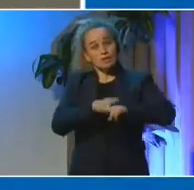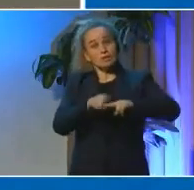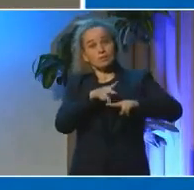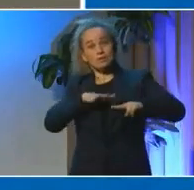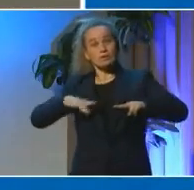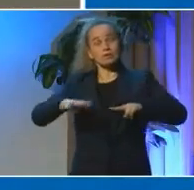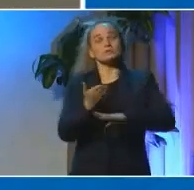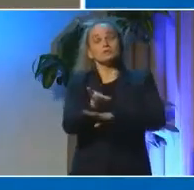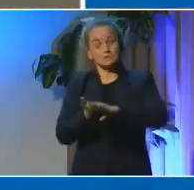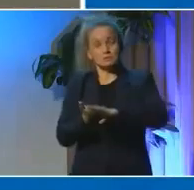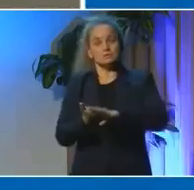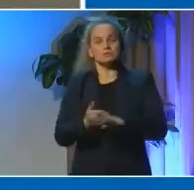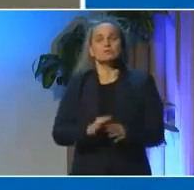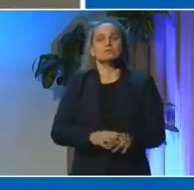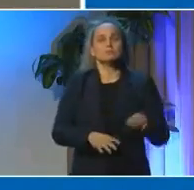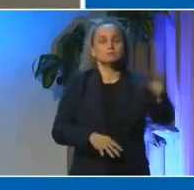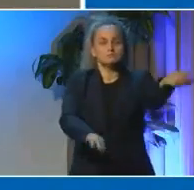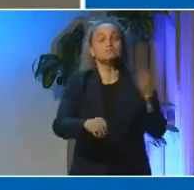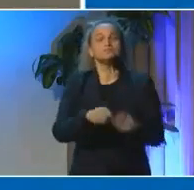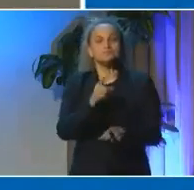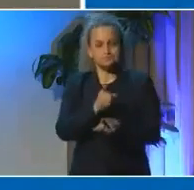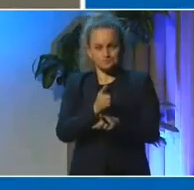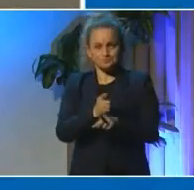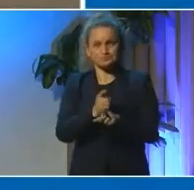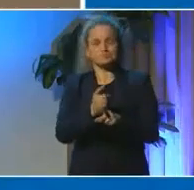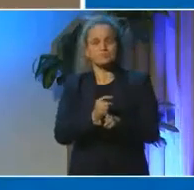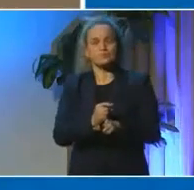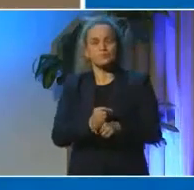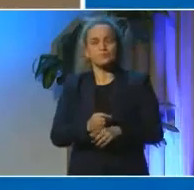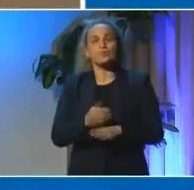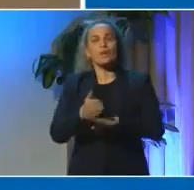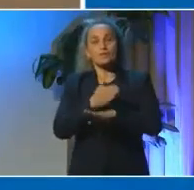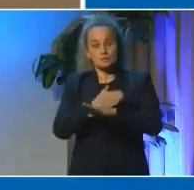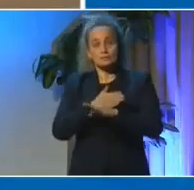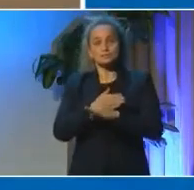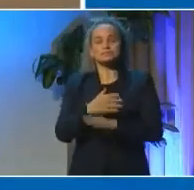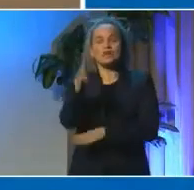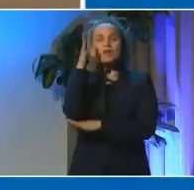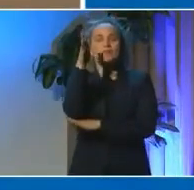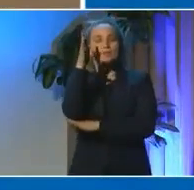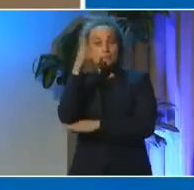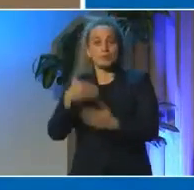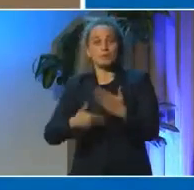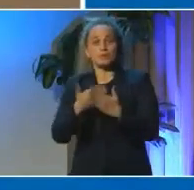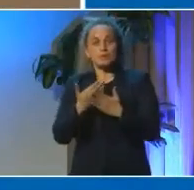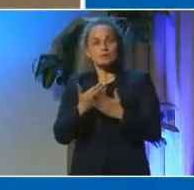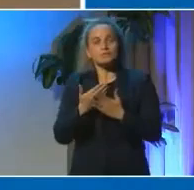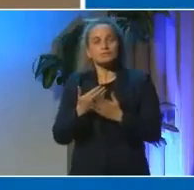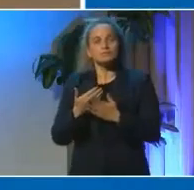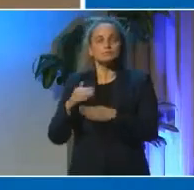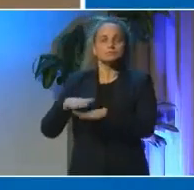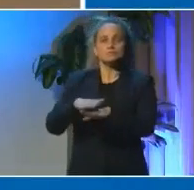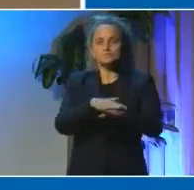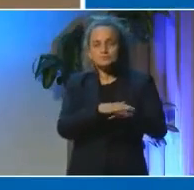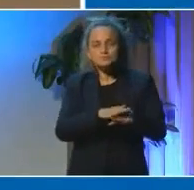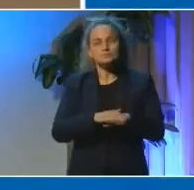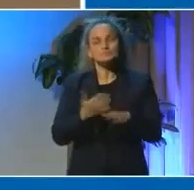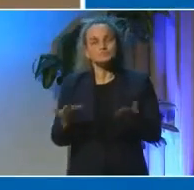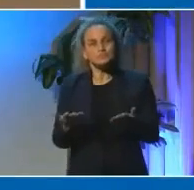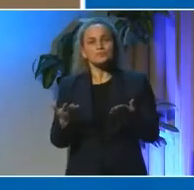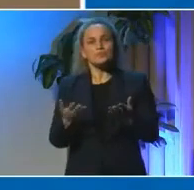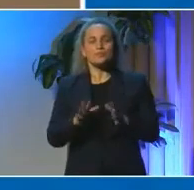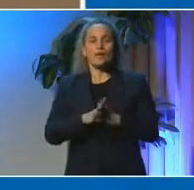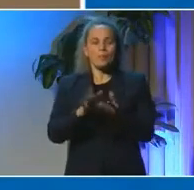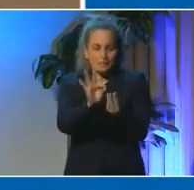pide Perfecto es esencial y y y y volviendo al al inicio este panel determinar la el valor que tiene el